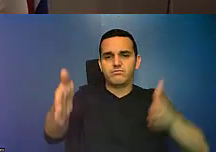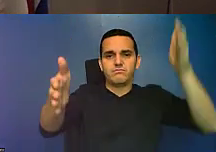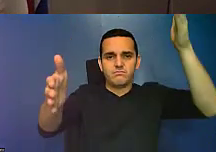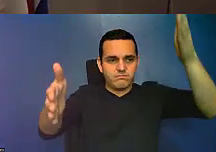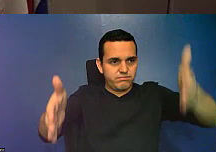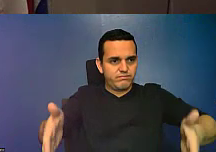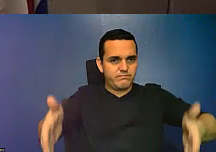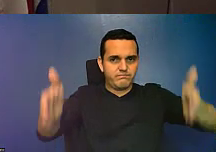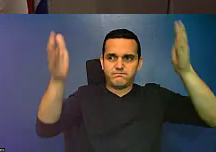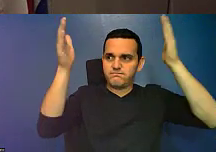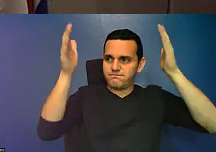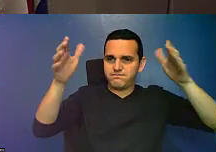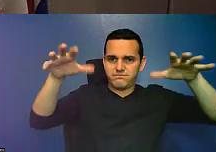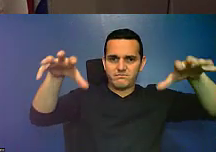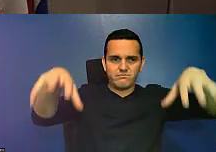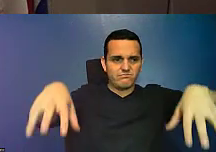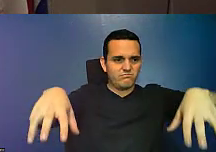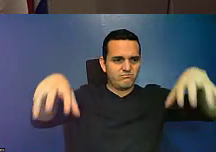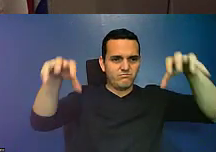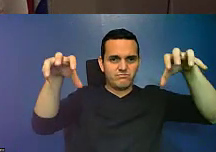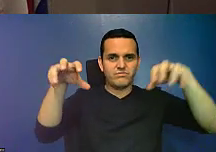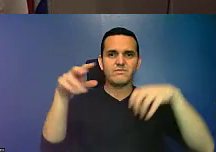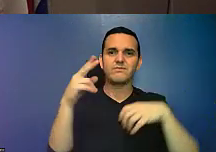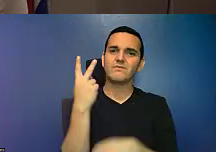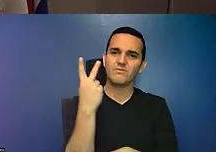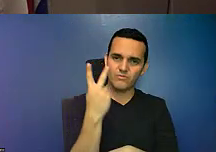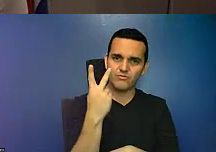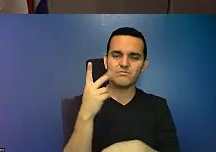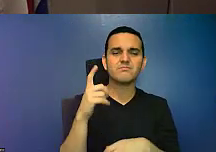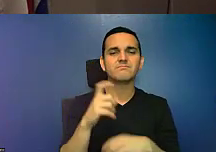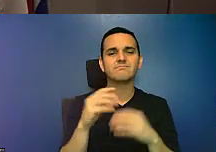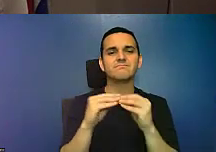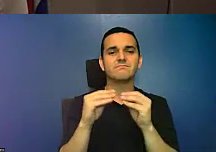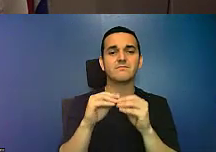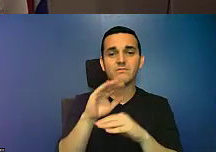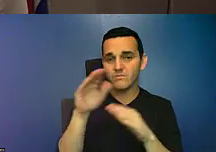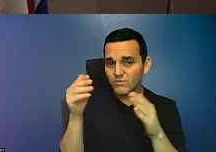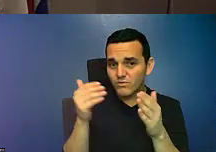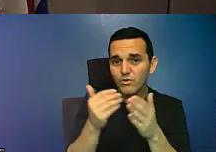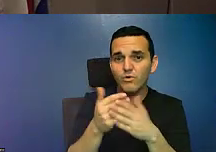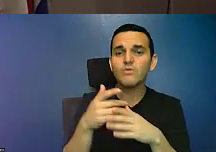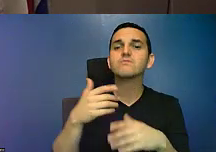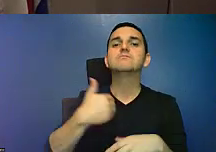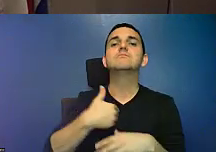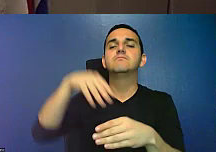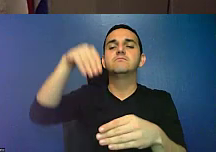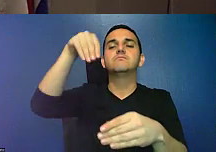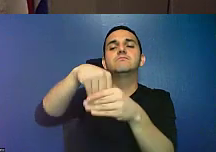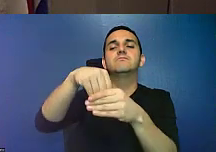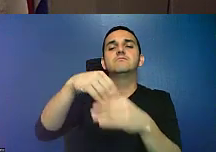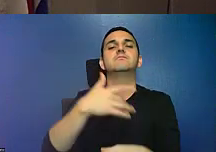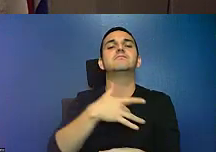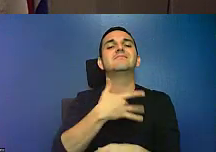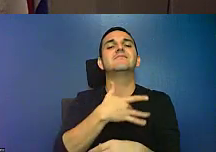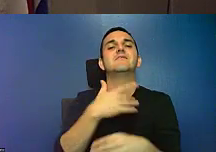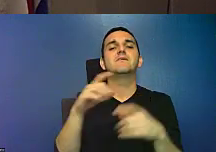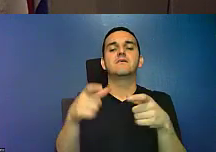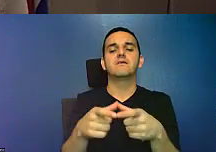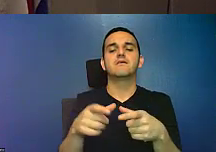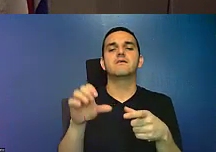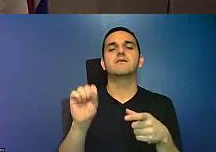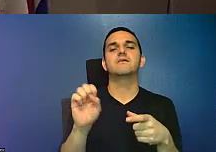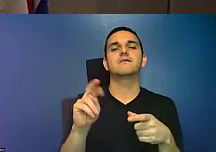de realimentación. Todo esto tiene la parte de sensores tiene un condicionamiento de señal, un